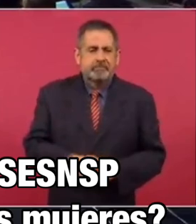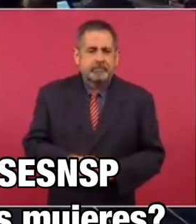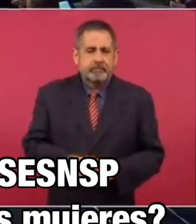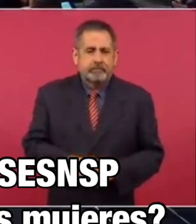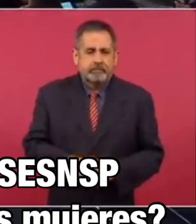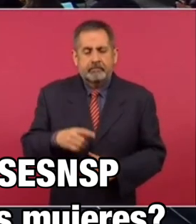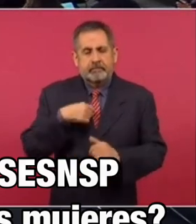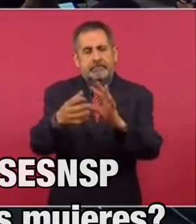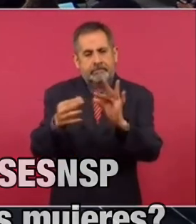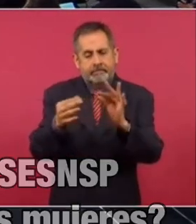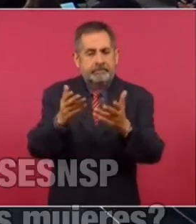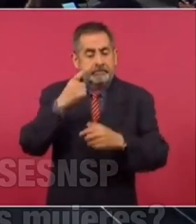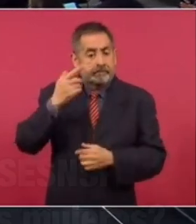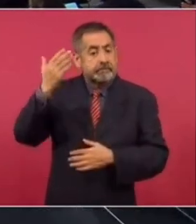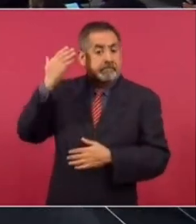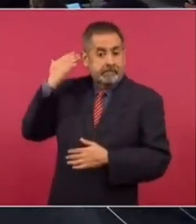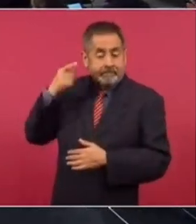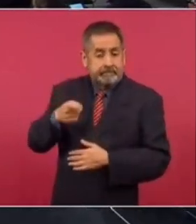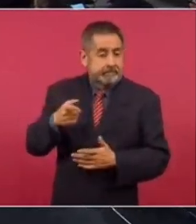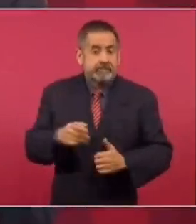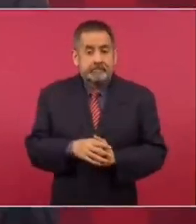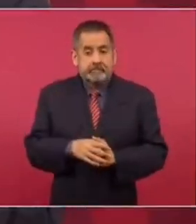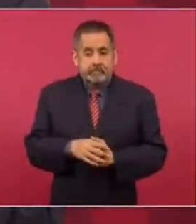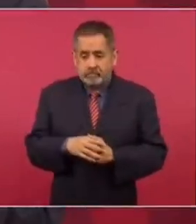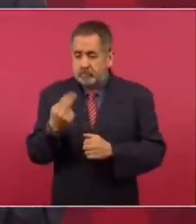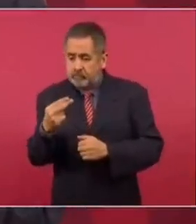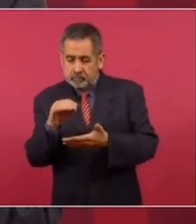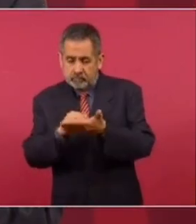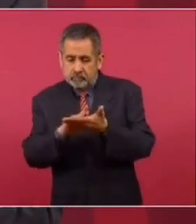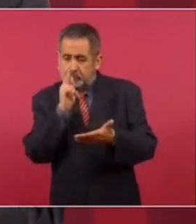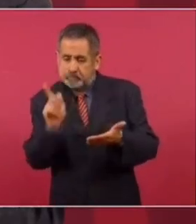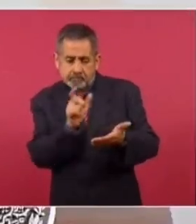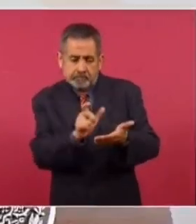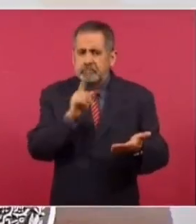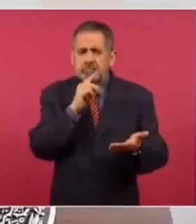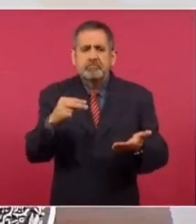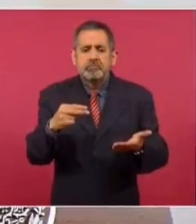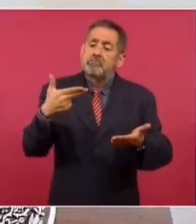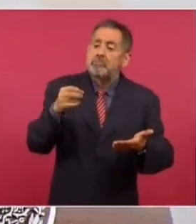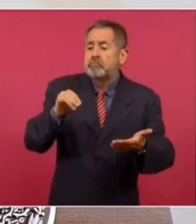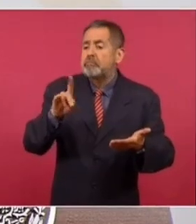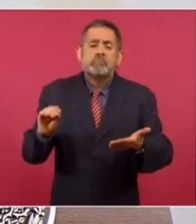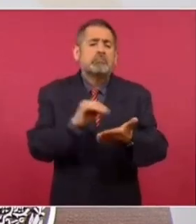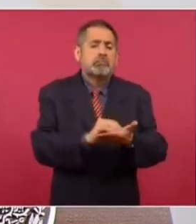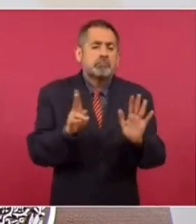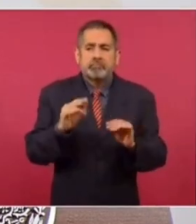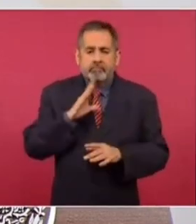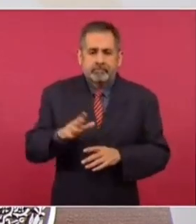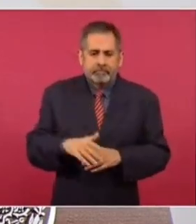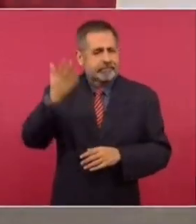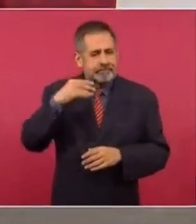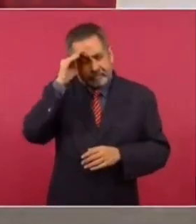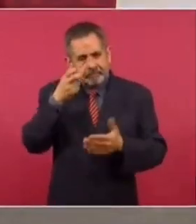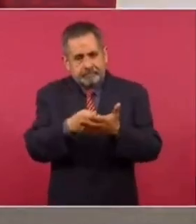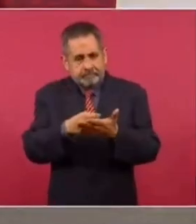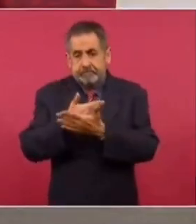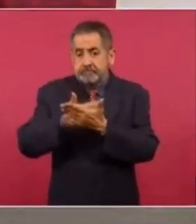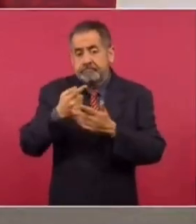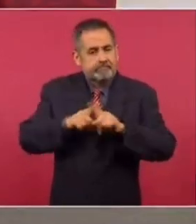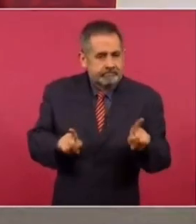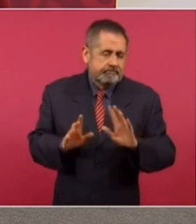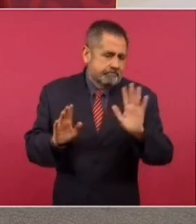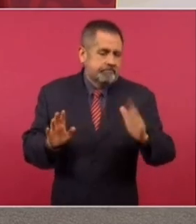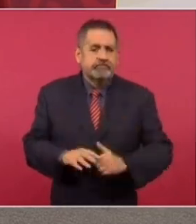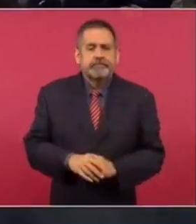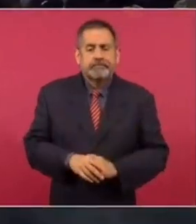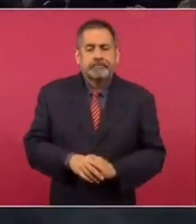porque le explico. Antes, no se clasificaba el feminicidio. Sí, pero no se consideraba de esa manera en las estadísticas. ¿Te das cuenta